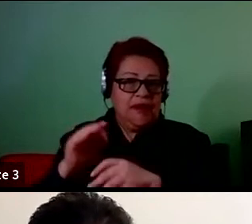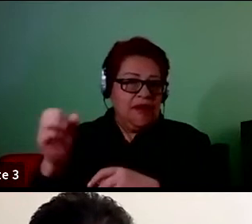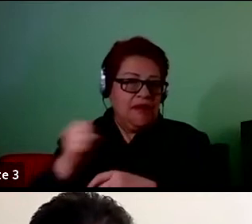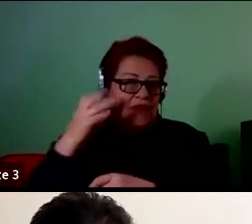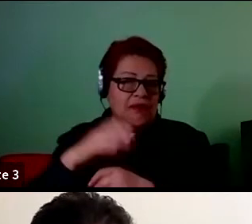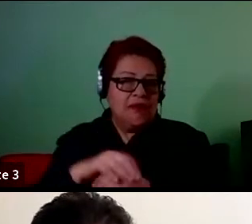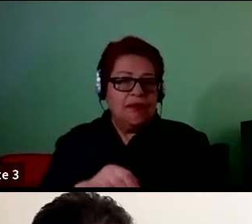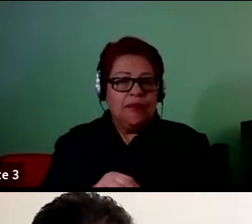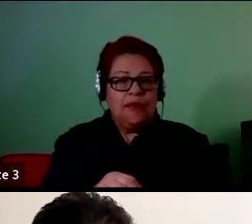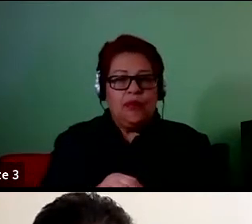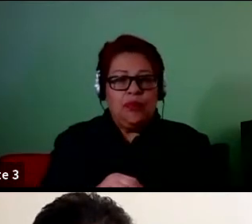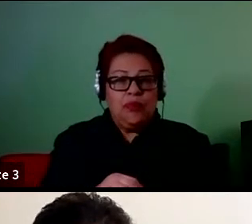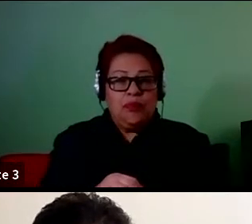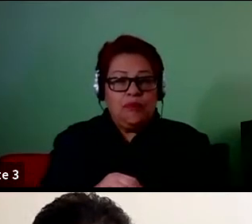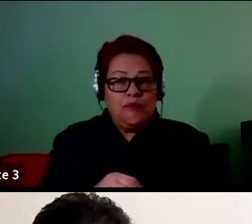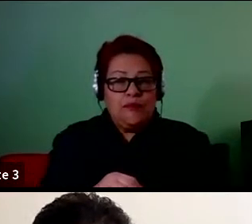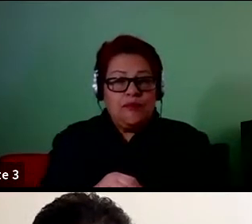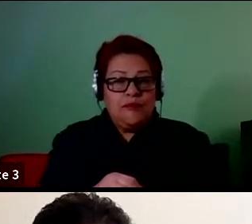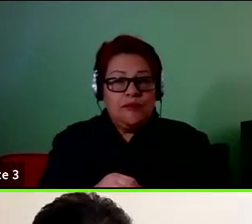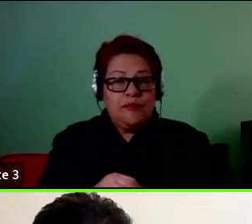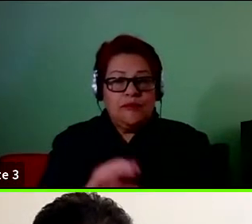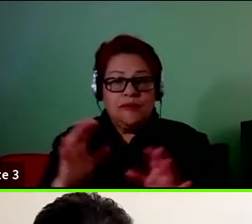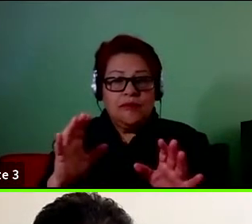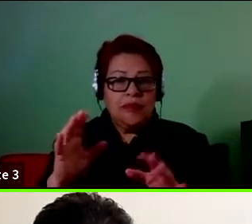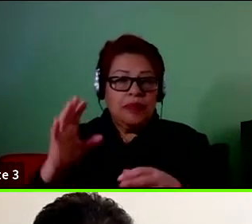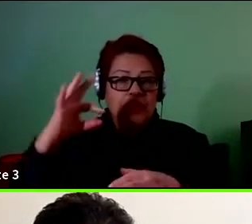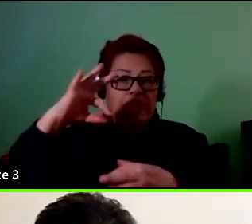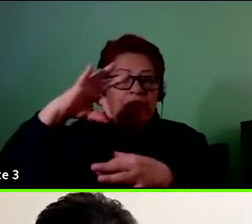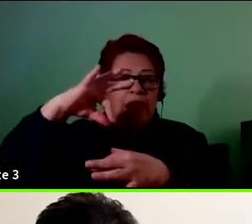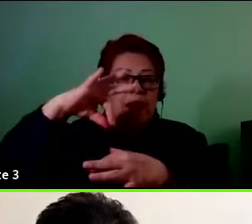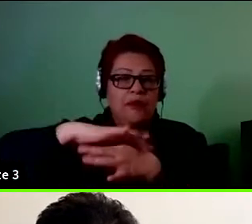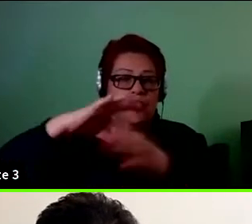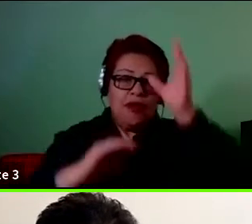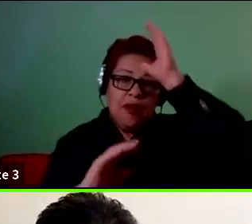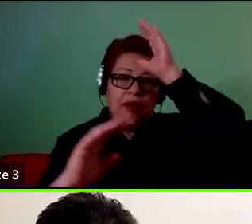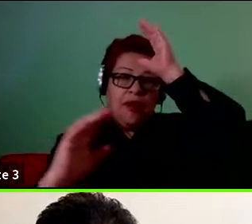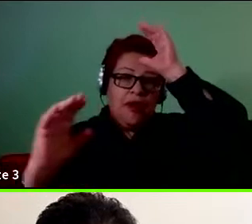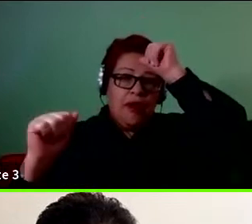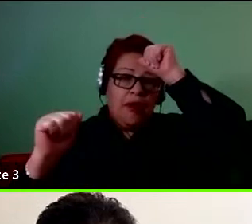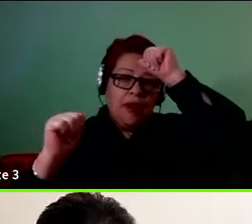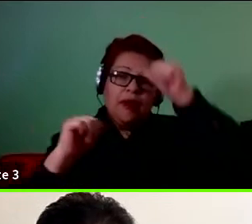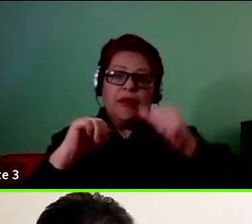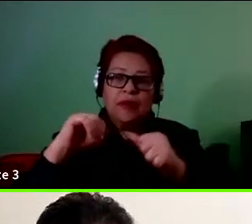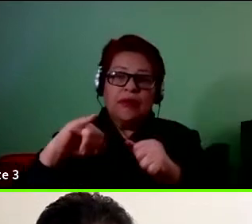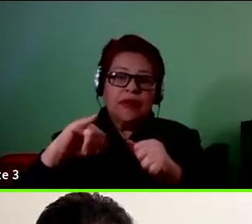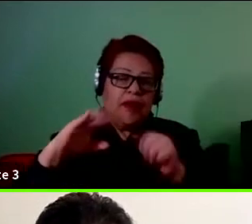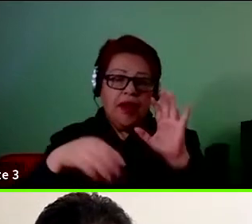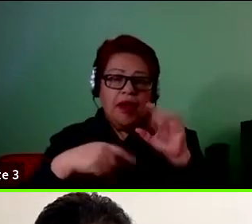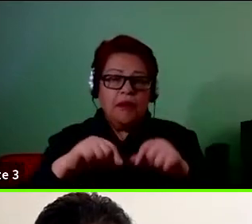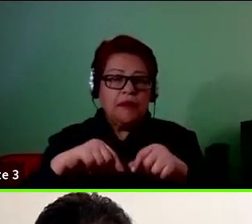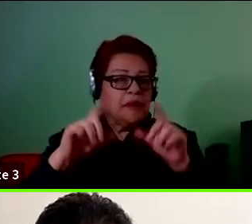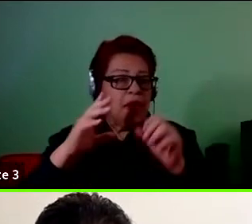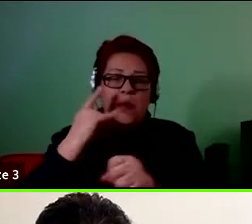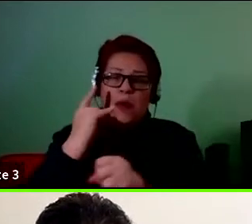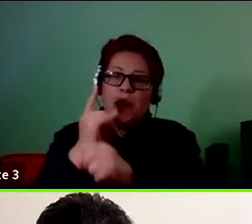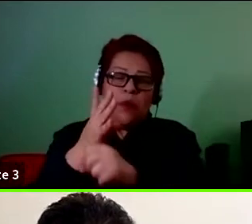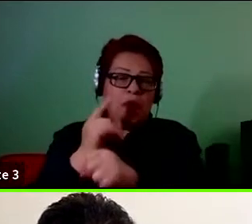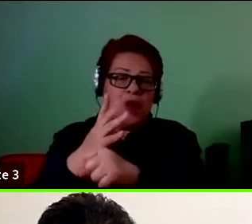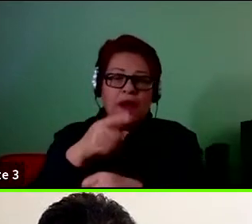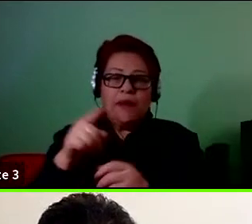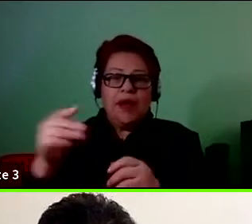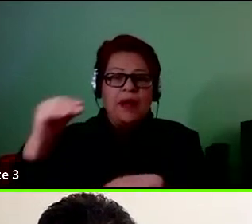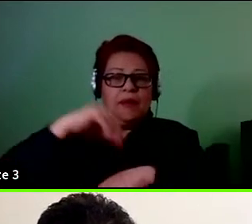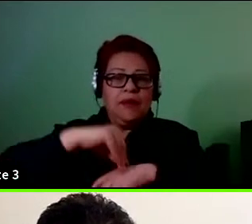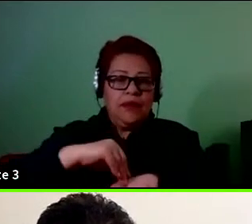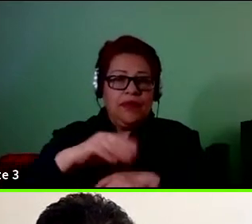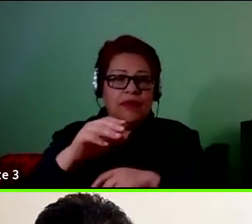¿perdón? Si quiere que tengamos a votación el acuerdo, finalmente será un acuerdo y presentación única para agregar este